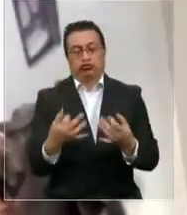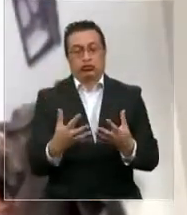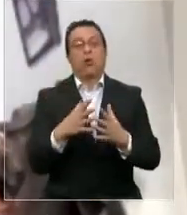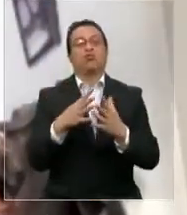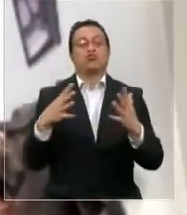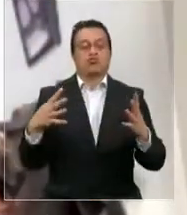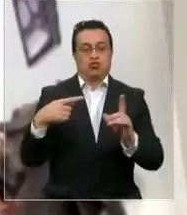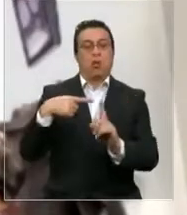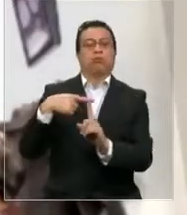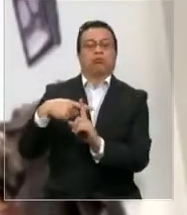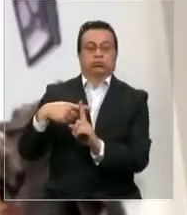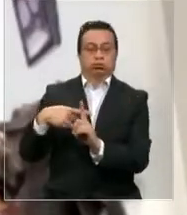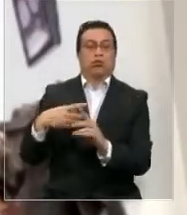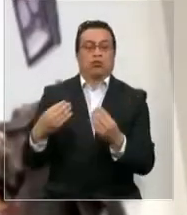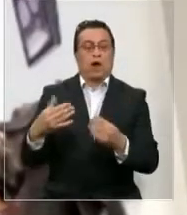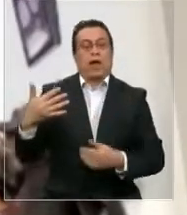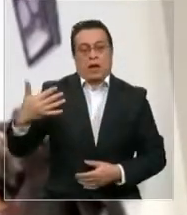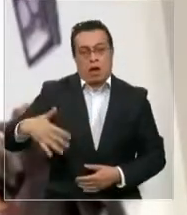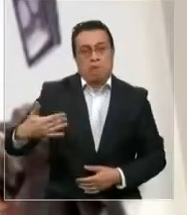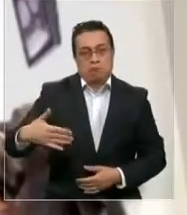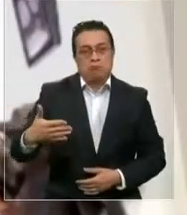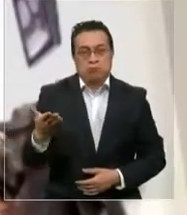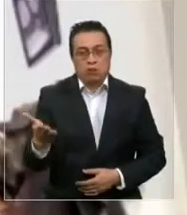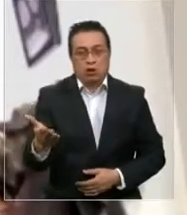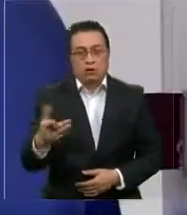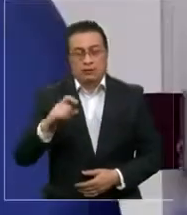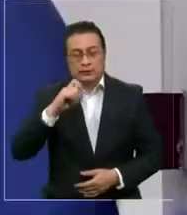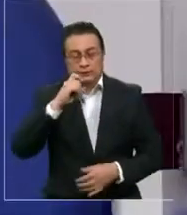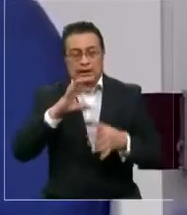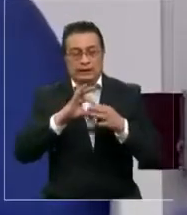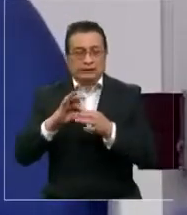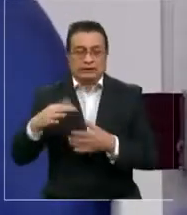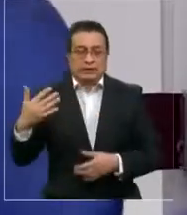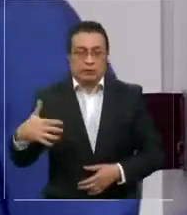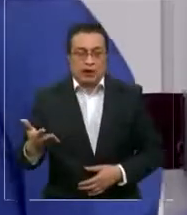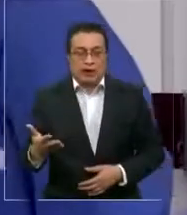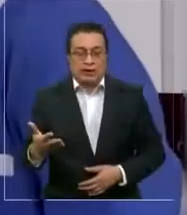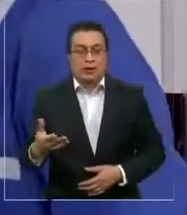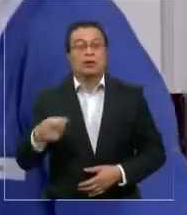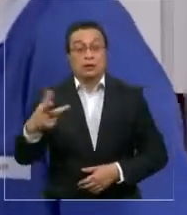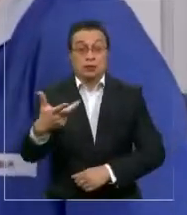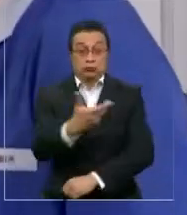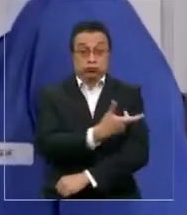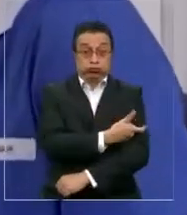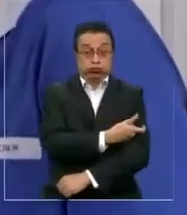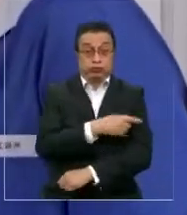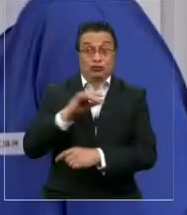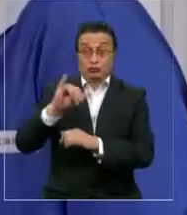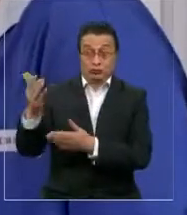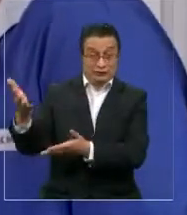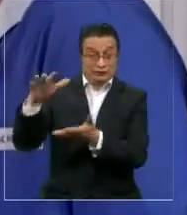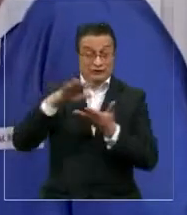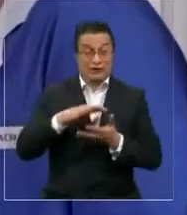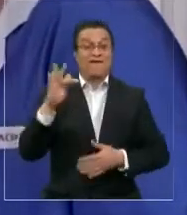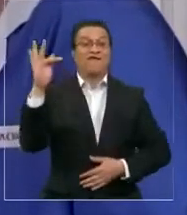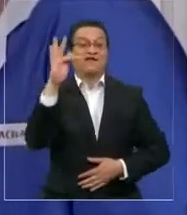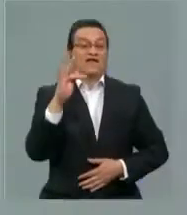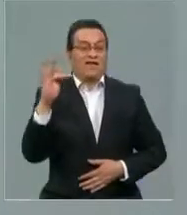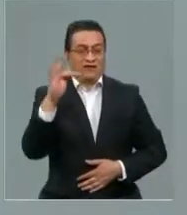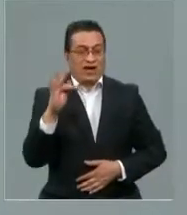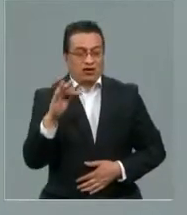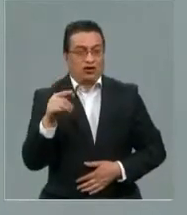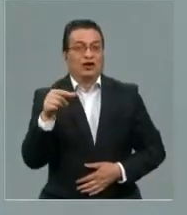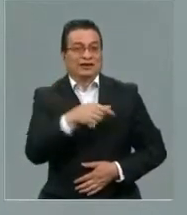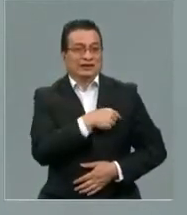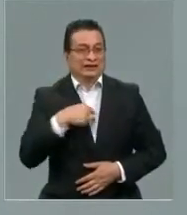muy, muy importantes y significativas. Se espera que la vacuna CoronaVac arribe a Chile en febrero, luego